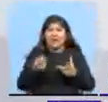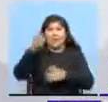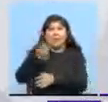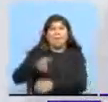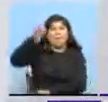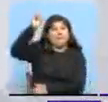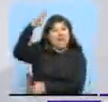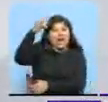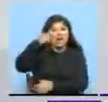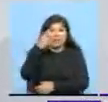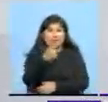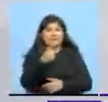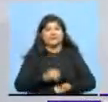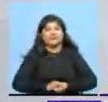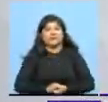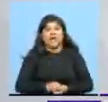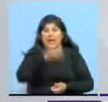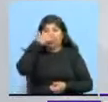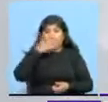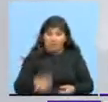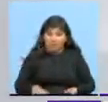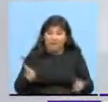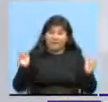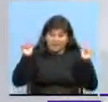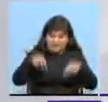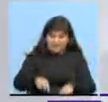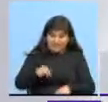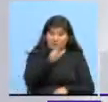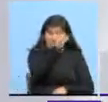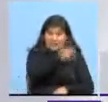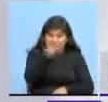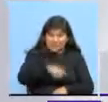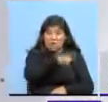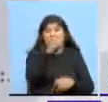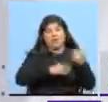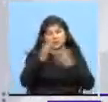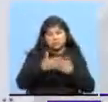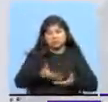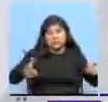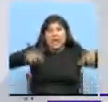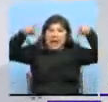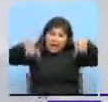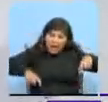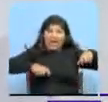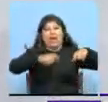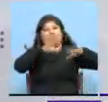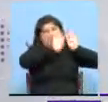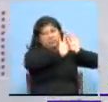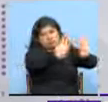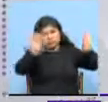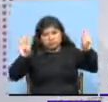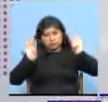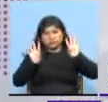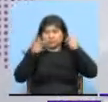la iluminación. Después vinieron los albañiles a hacer eso, alambrado, los arcos. Antes jugábamos con